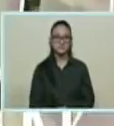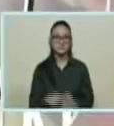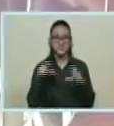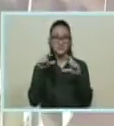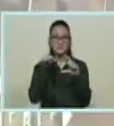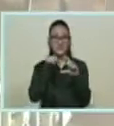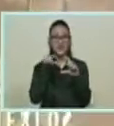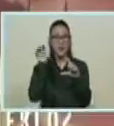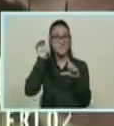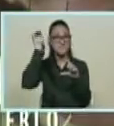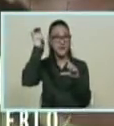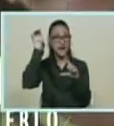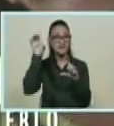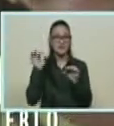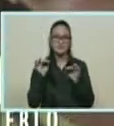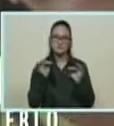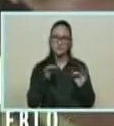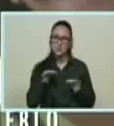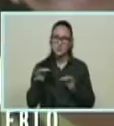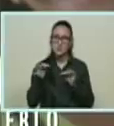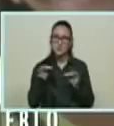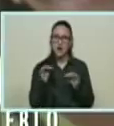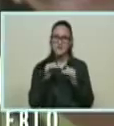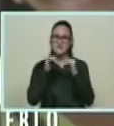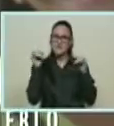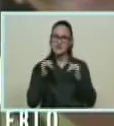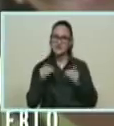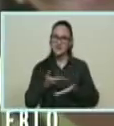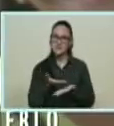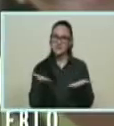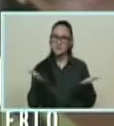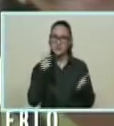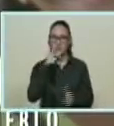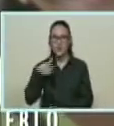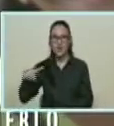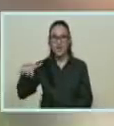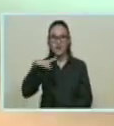Carnet de la Patria, consolidación de la felicidad del pueblo.